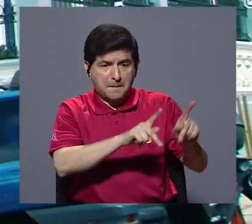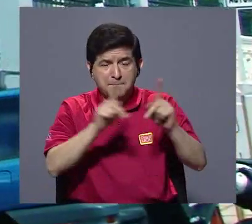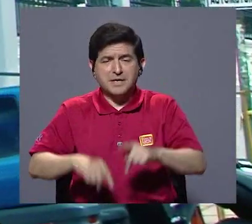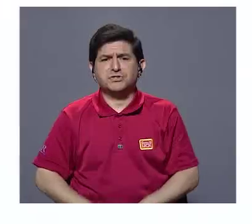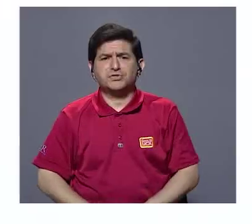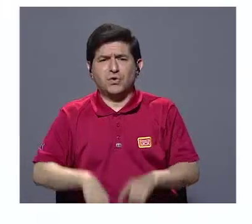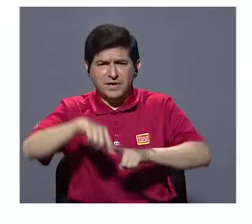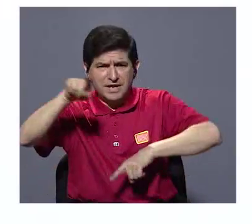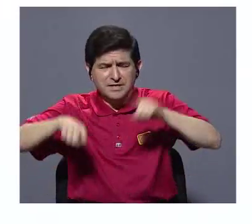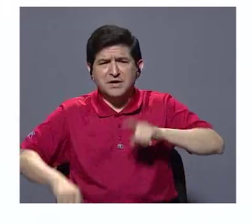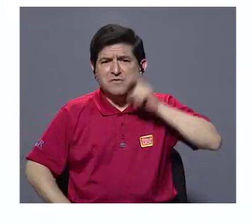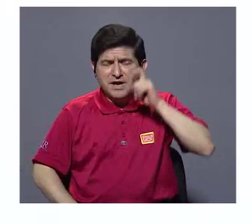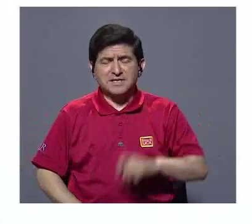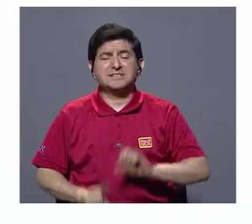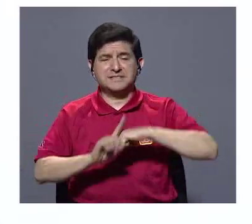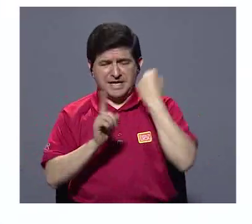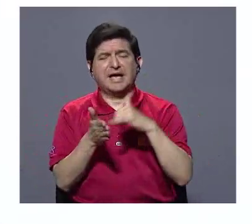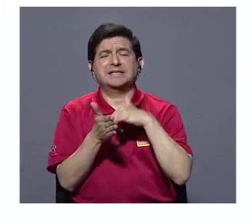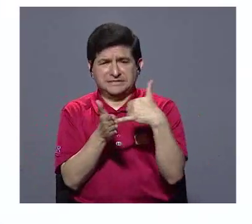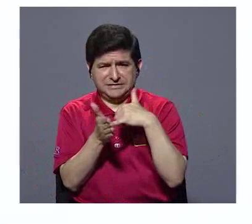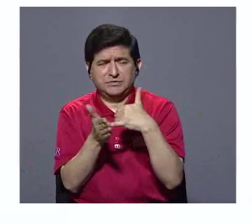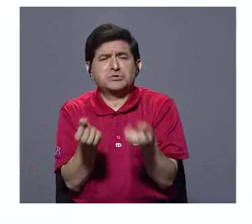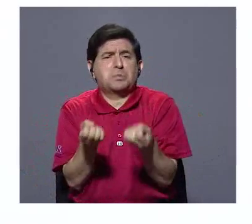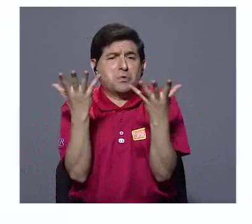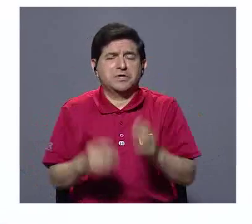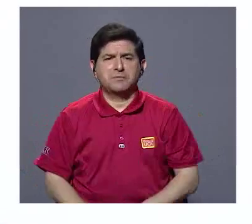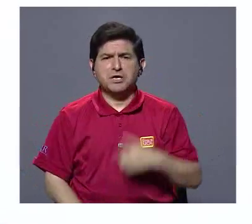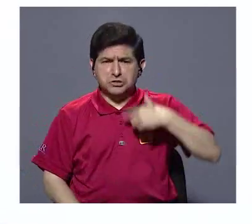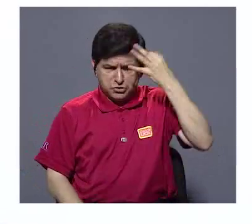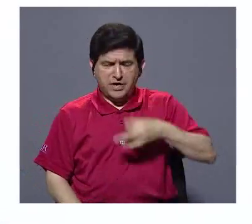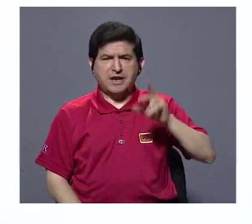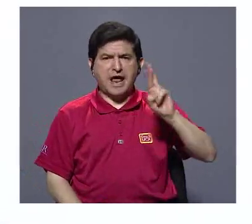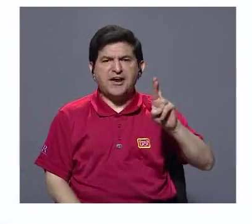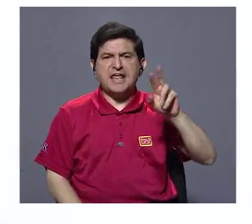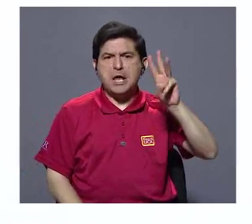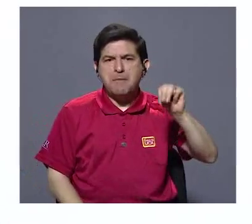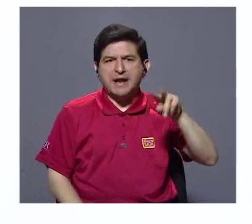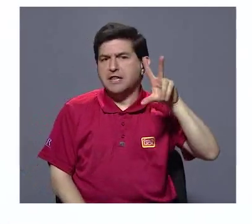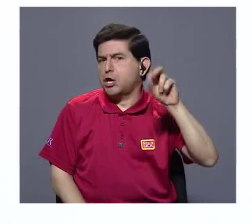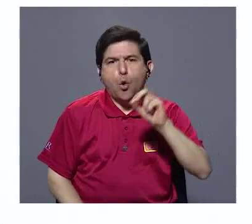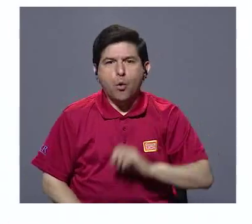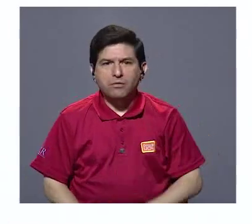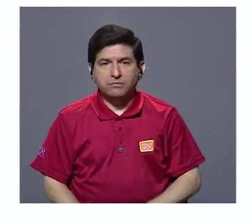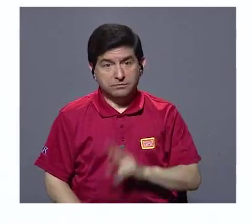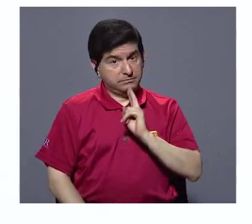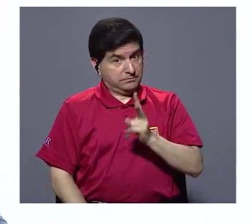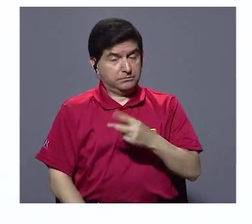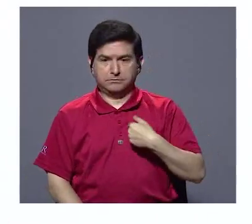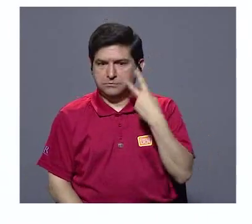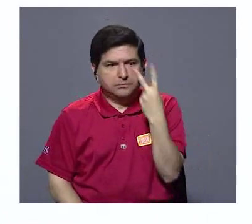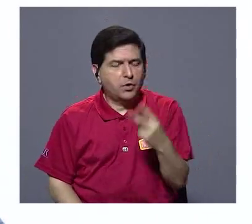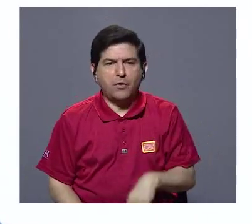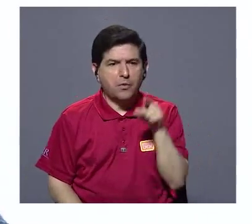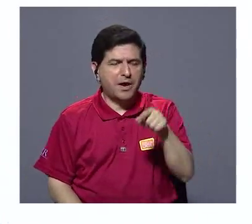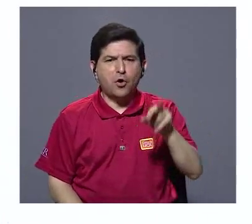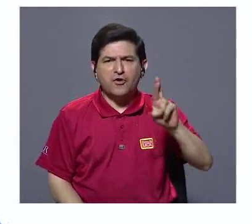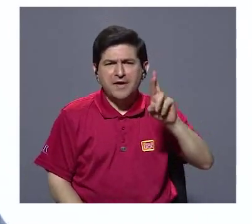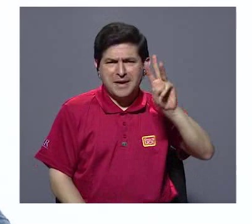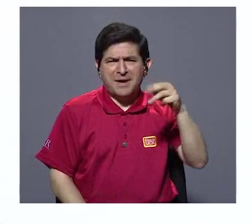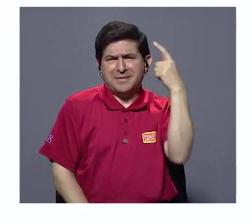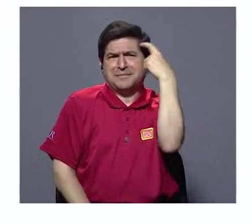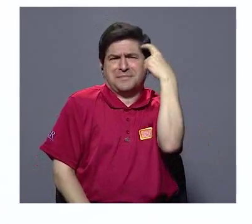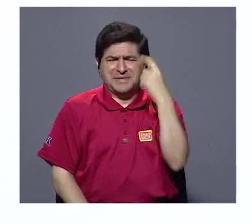Muchas de las personas sexualmente diversas están en condiciones de vulnerabilidad. Yo creería que Ricky Martin no, por ejemplo, ¿verdad? O sea, yo no veo a